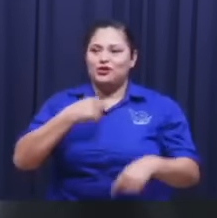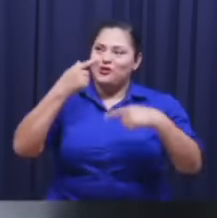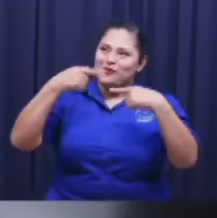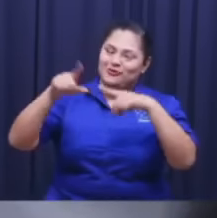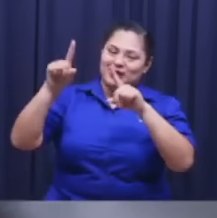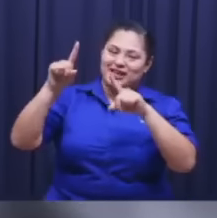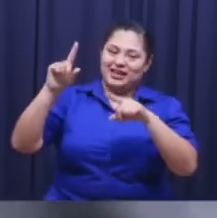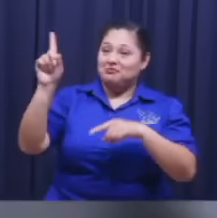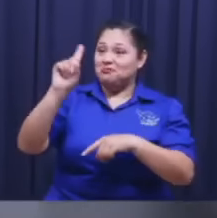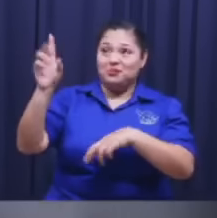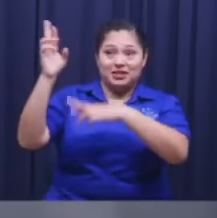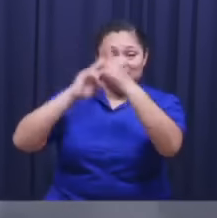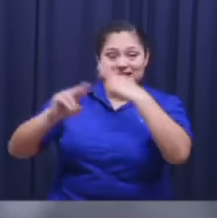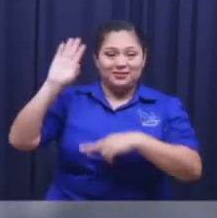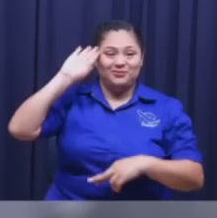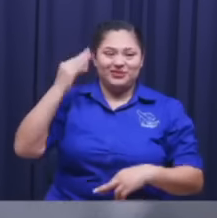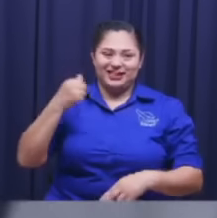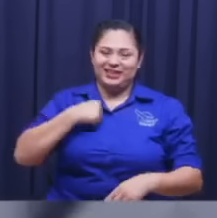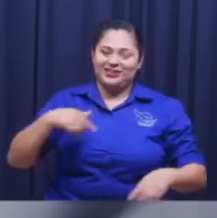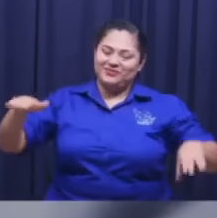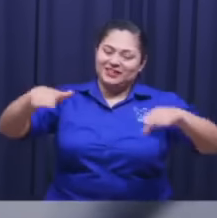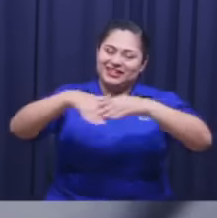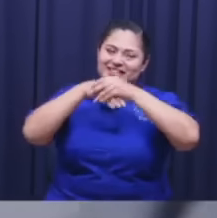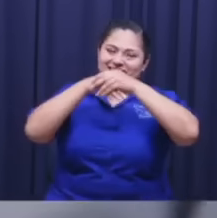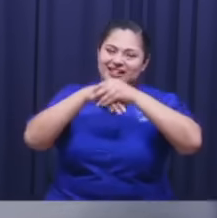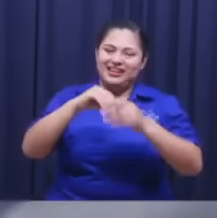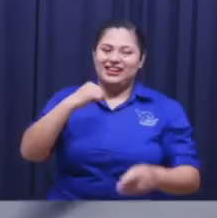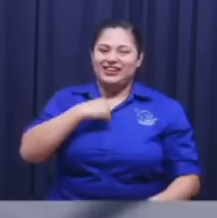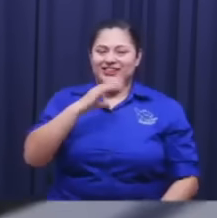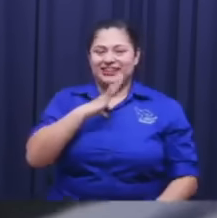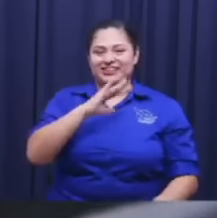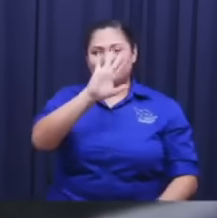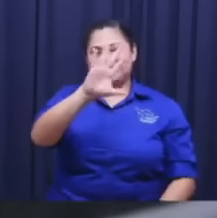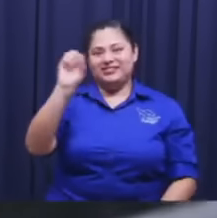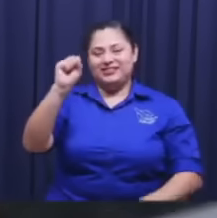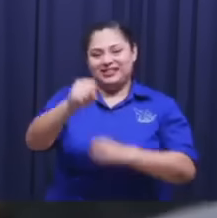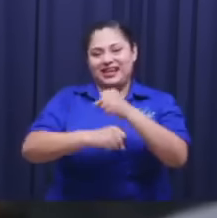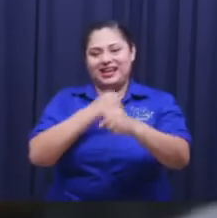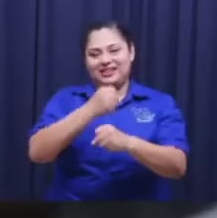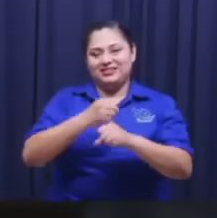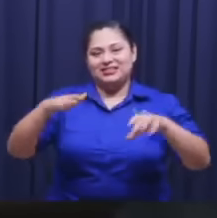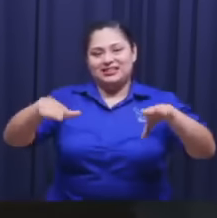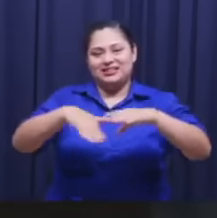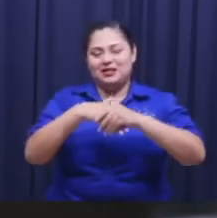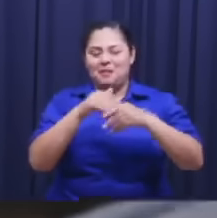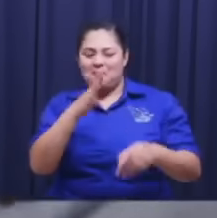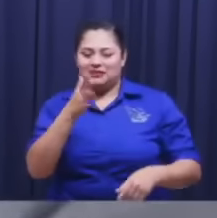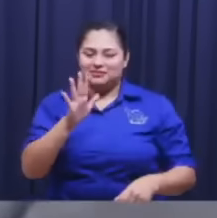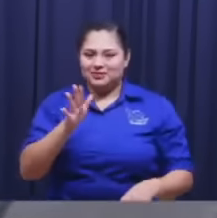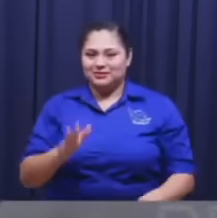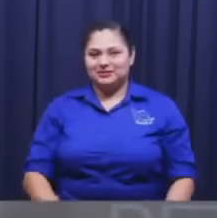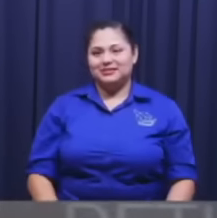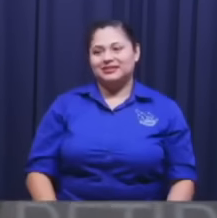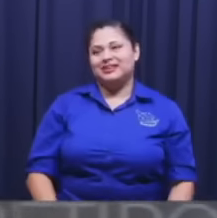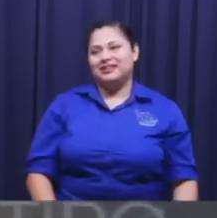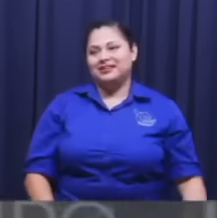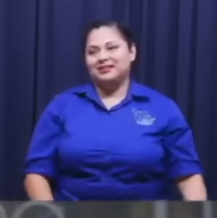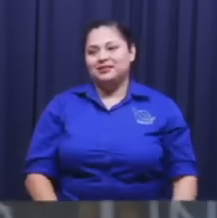con mi mujer, ¿va? Ahí tengo 50 años. Bueno, más o menos, ya los vamos a